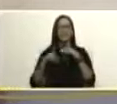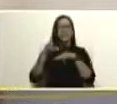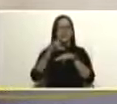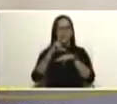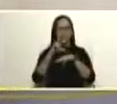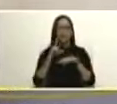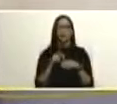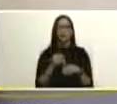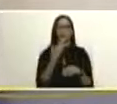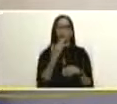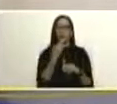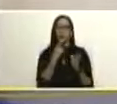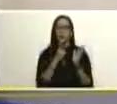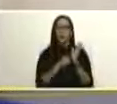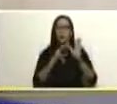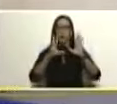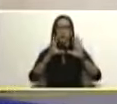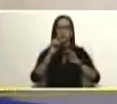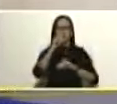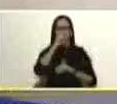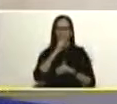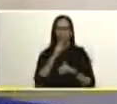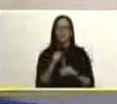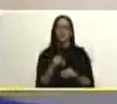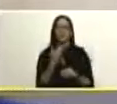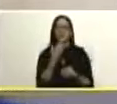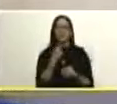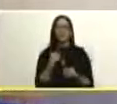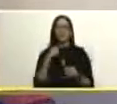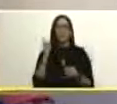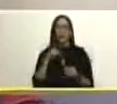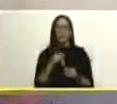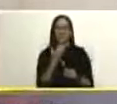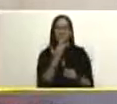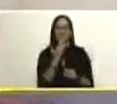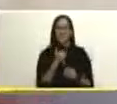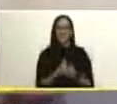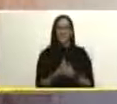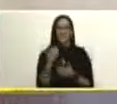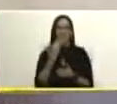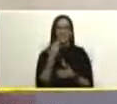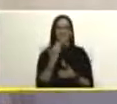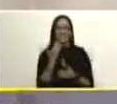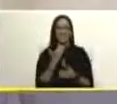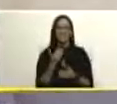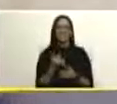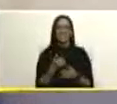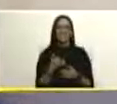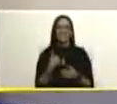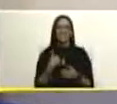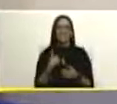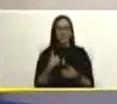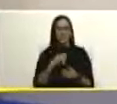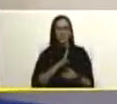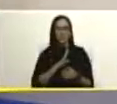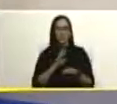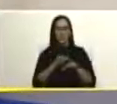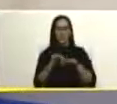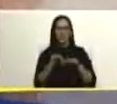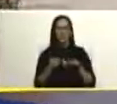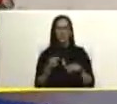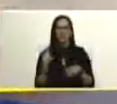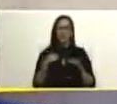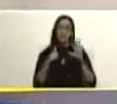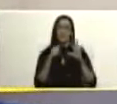de pronto cumple 80 años. Casi que los alcanzo yo también. Y yo soy Pérez Bornaldista. Yo tengo